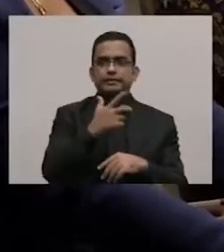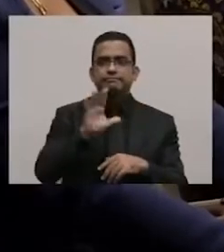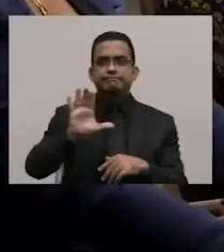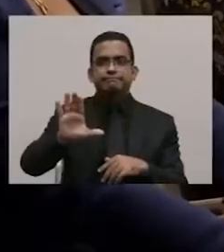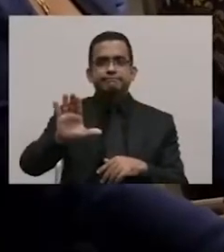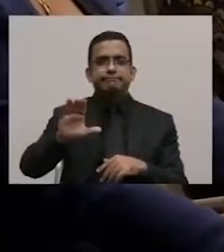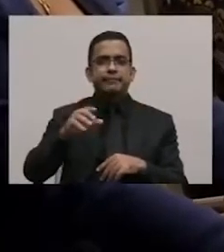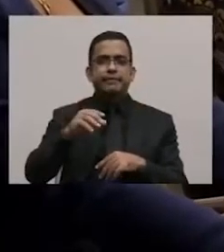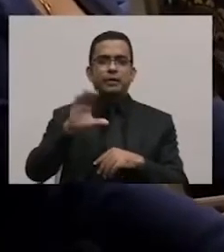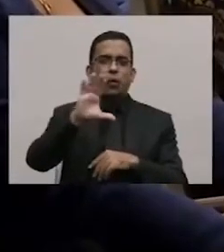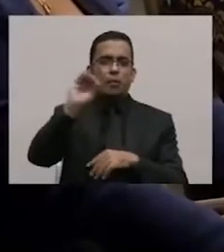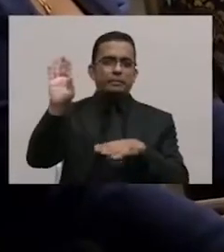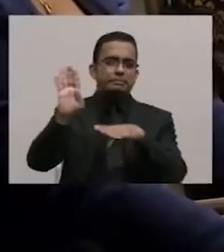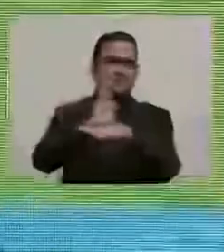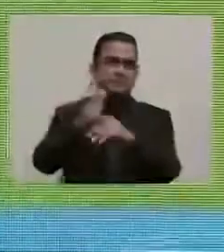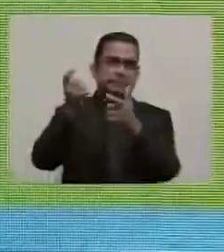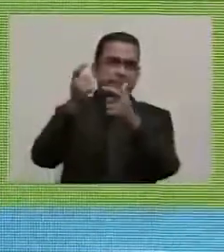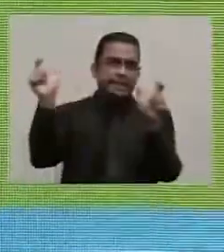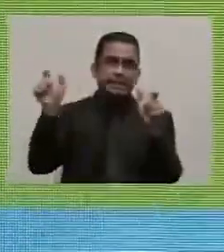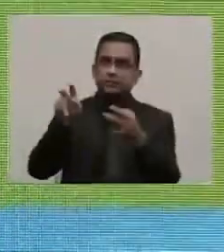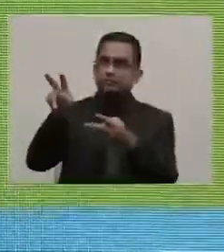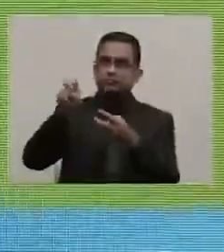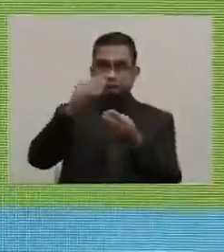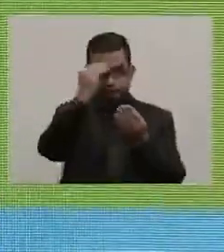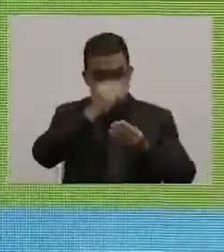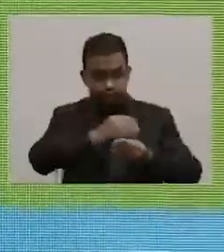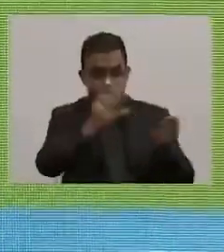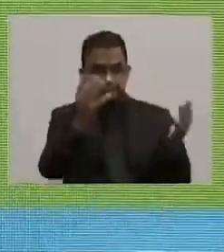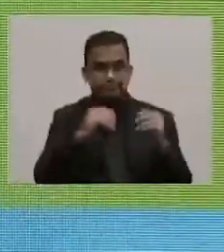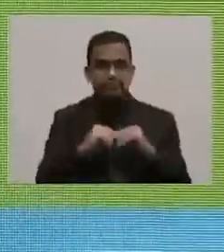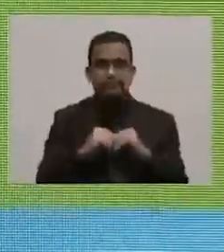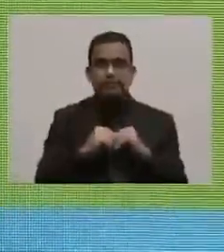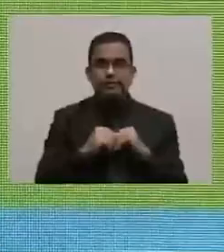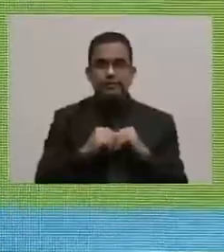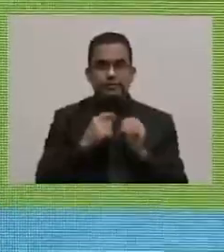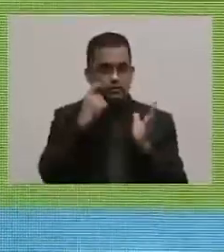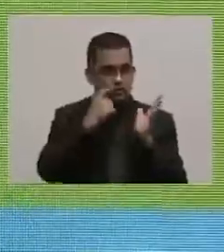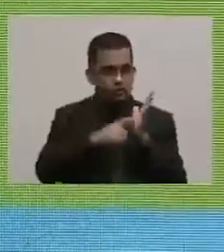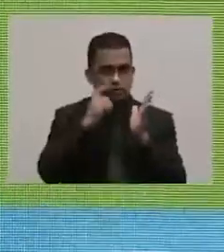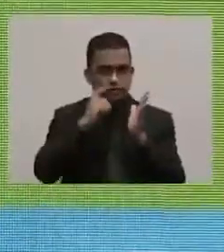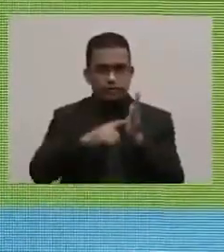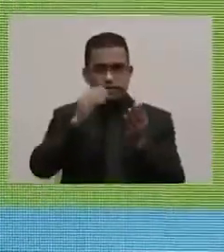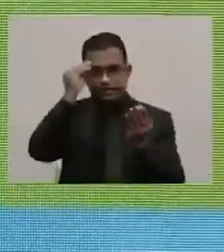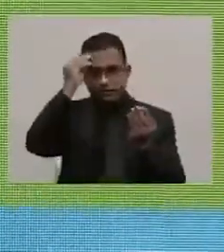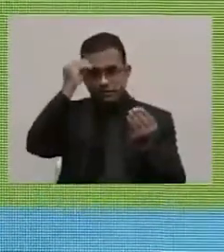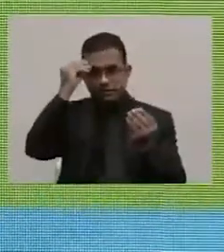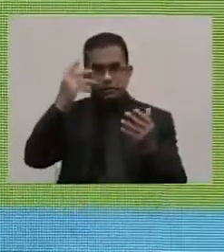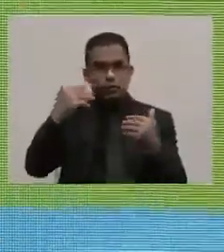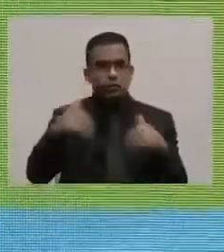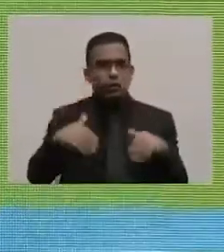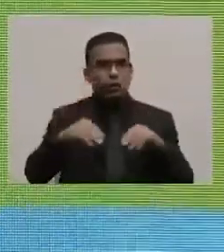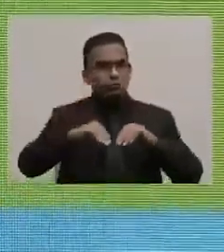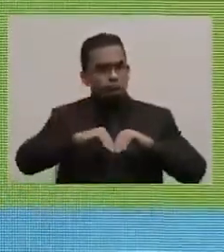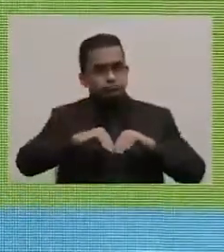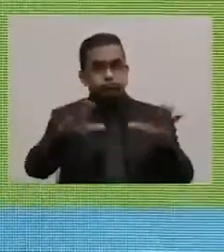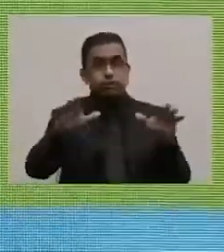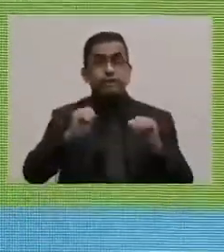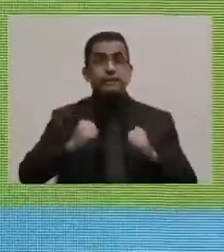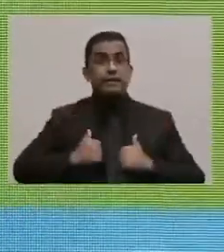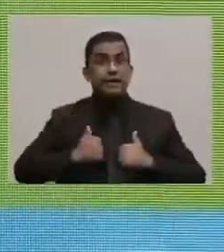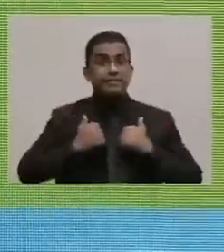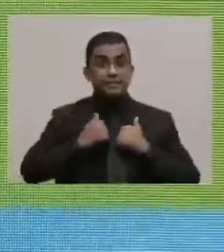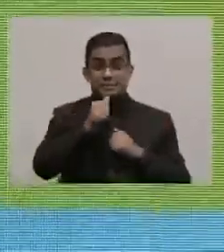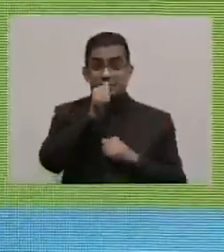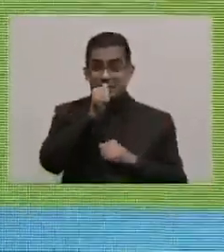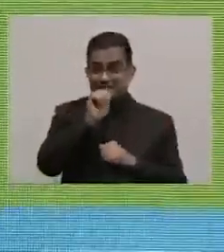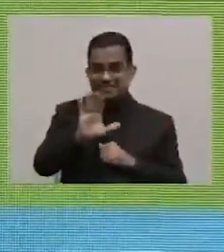y las grandes empresas un dossier de información sin precedentes sobre las relaciones sociales y la vida privada de las